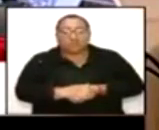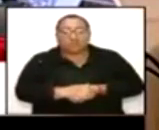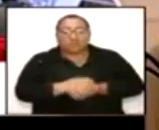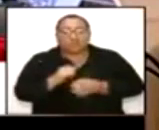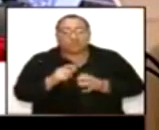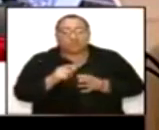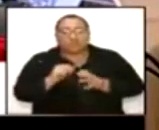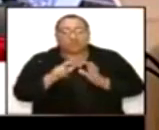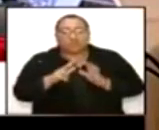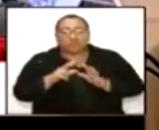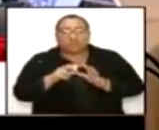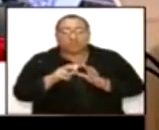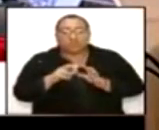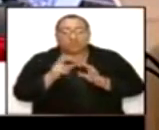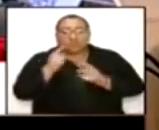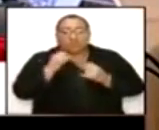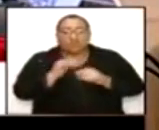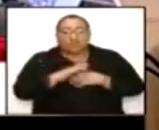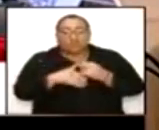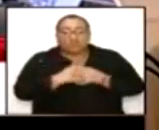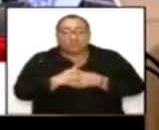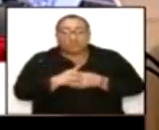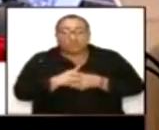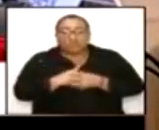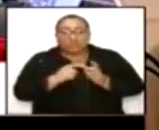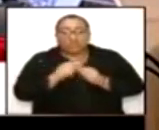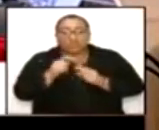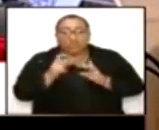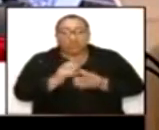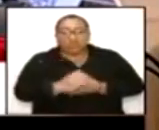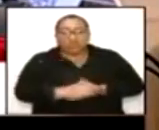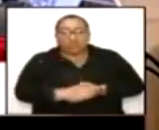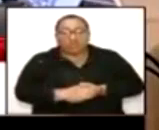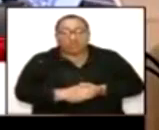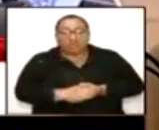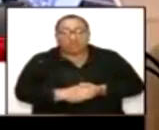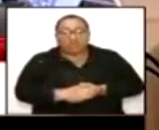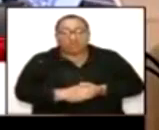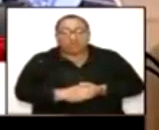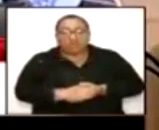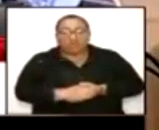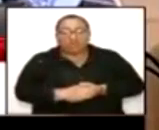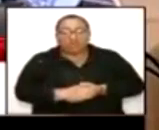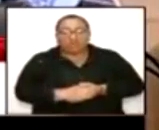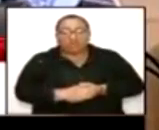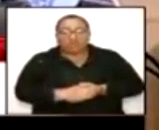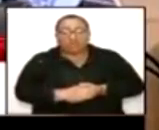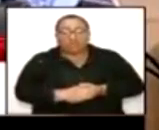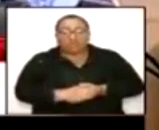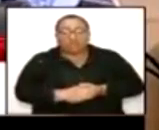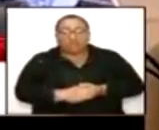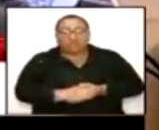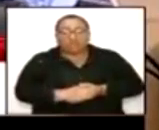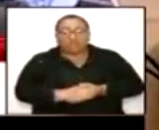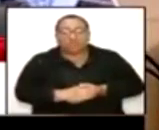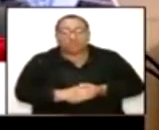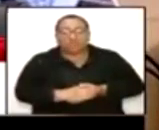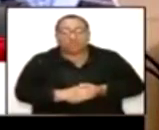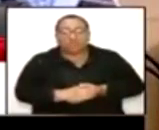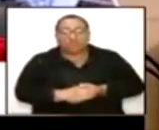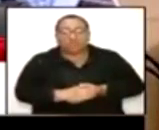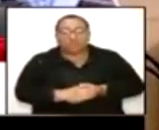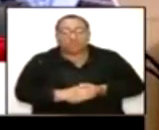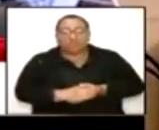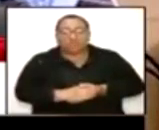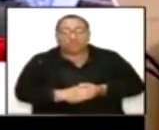informe para el Perú, presidente. Así que en este caso yo creo que estamos en parte